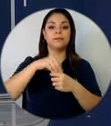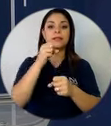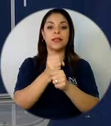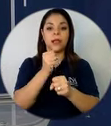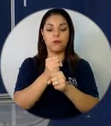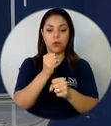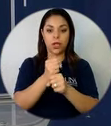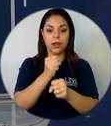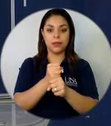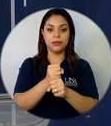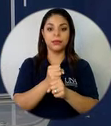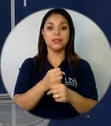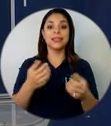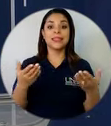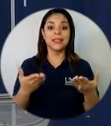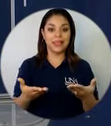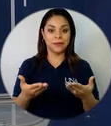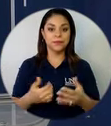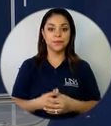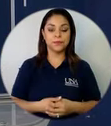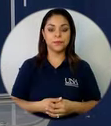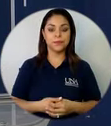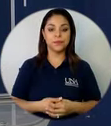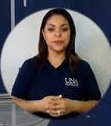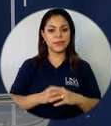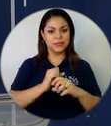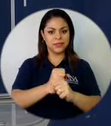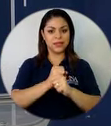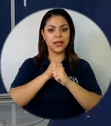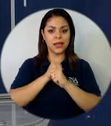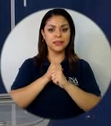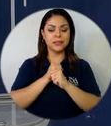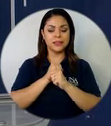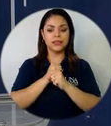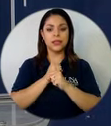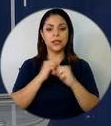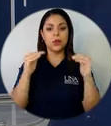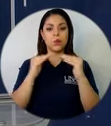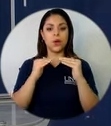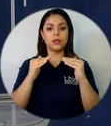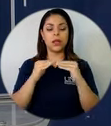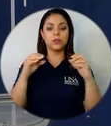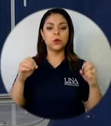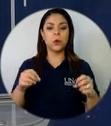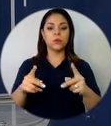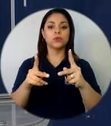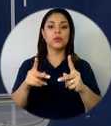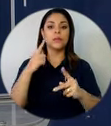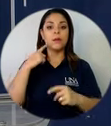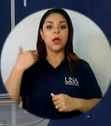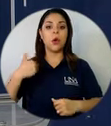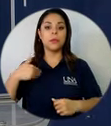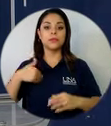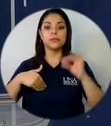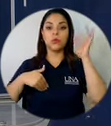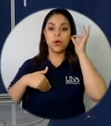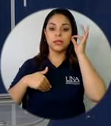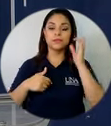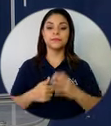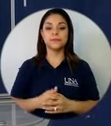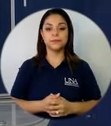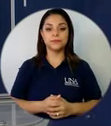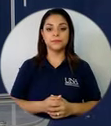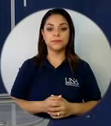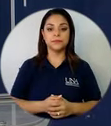reinserción laboral en la que se garantice la igualdad de oportunidades para